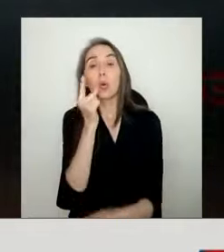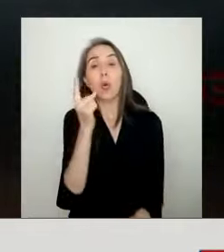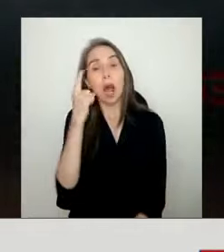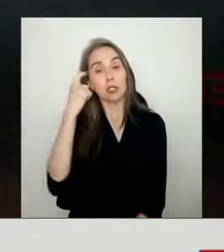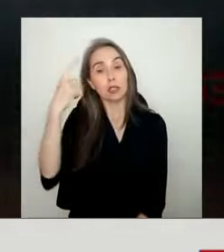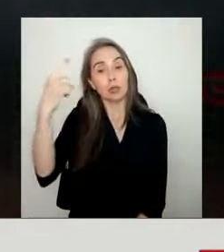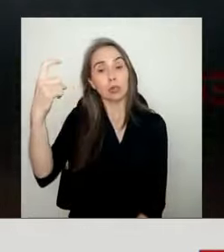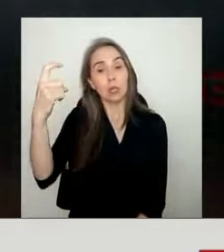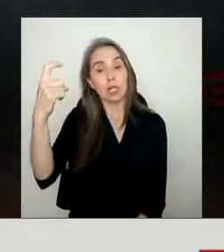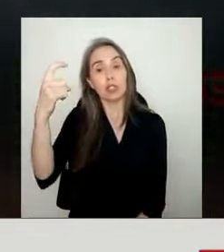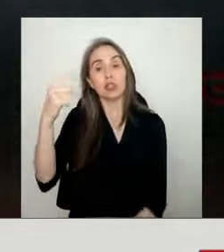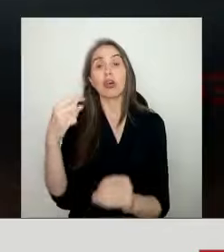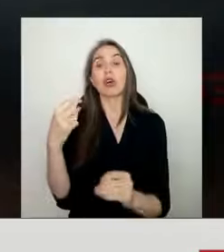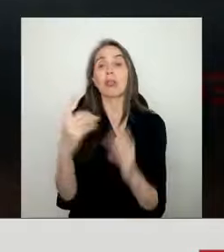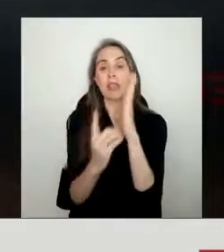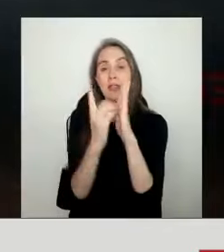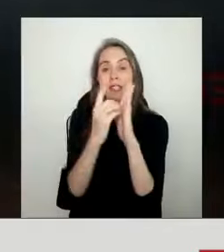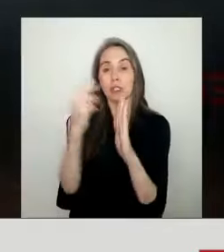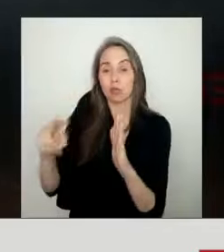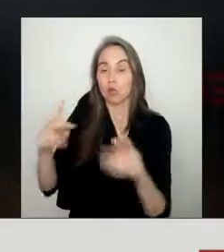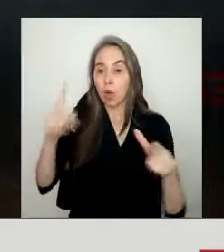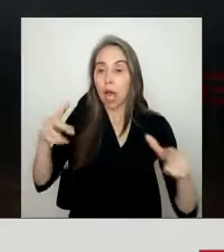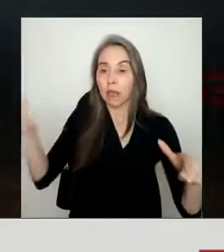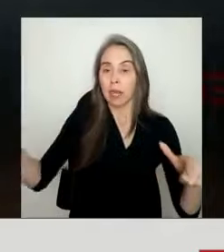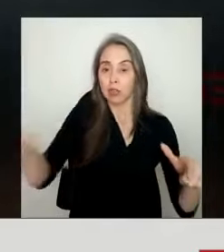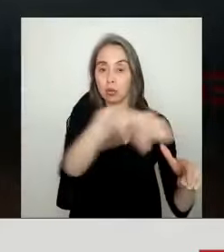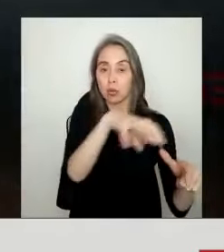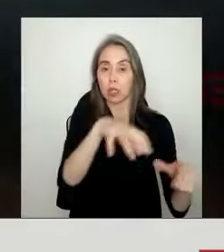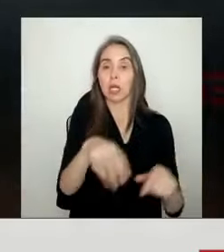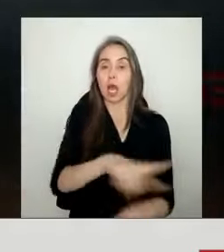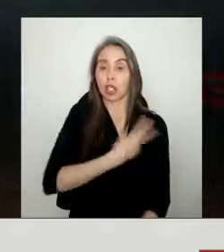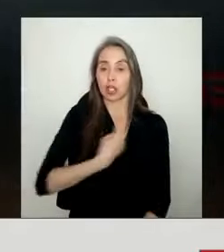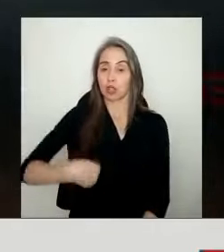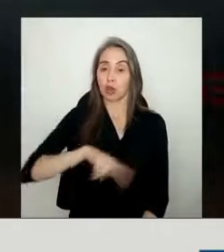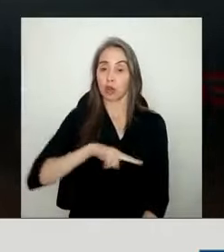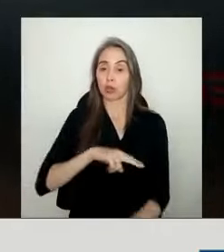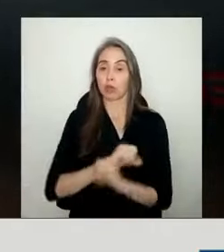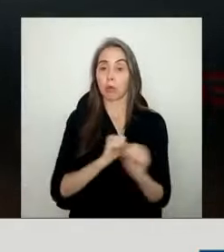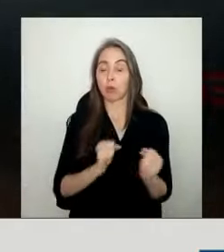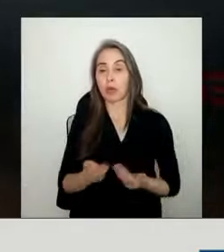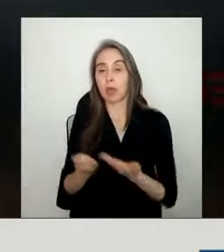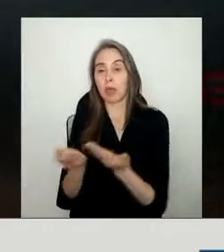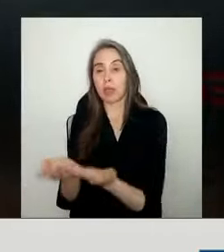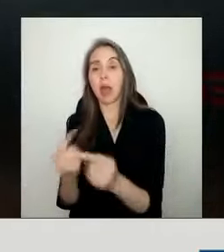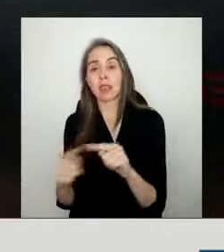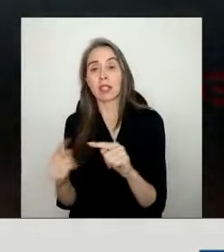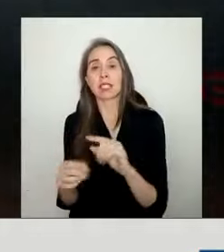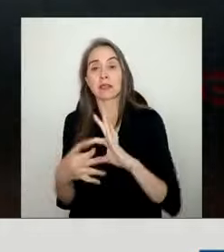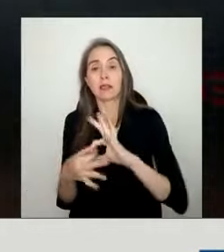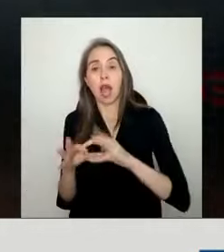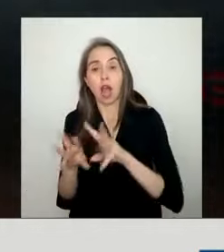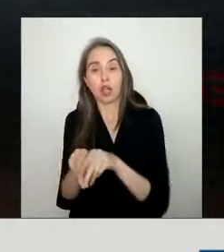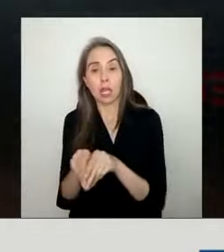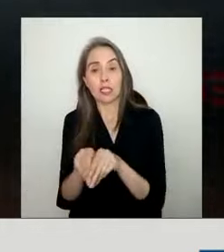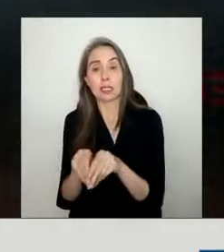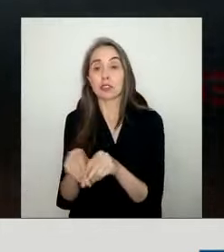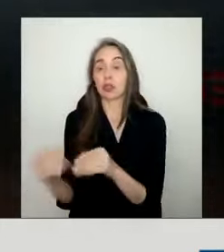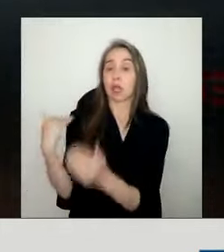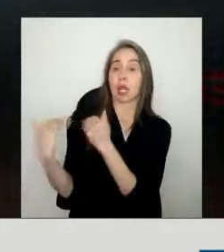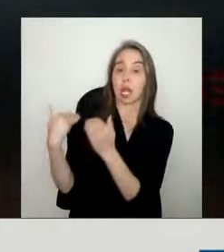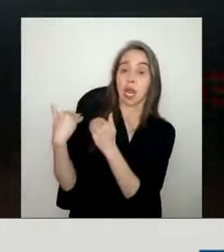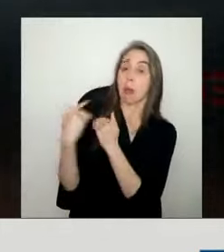territorio por lo tanto no le hemos podido entregar a aquellas diversas organizaciones esa respuesta y yo